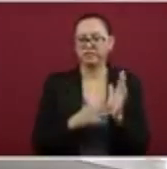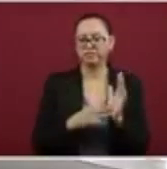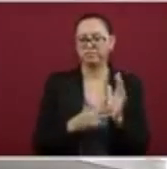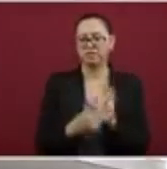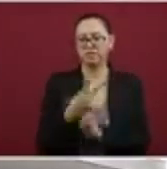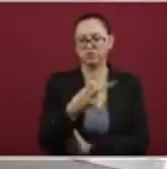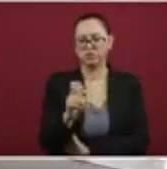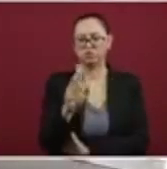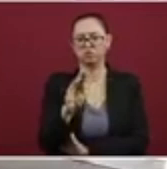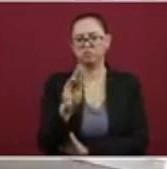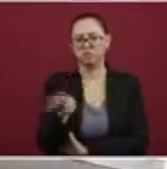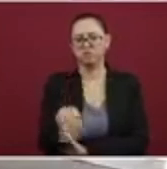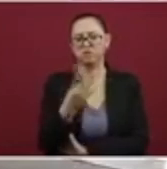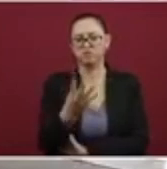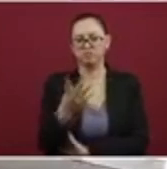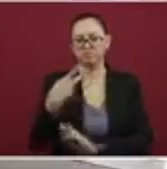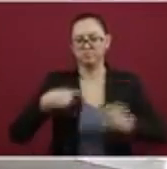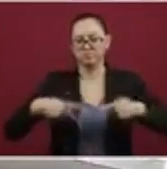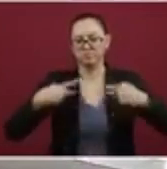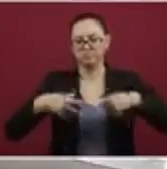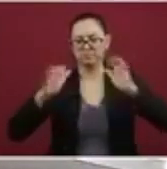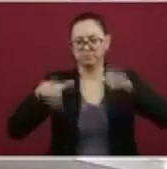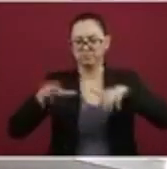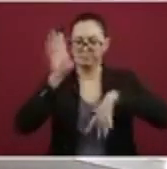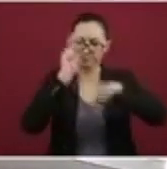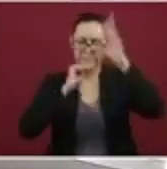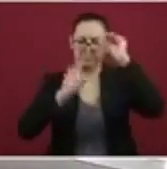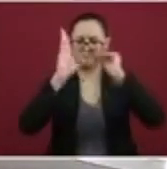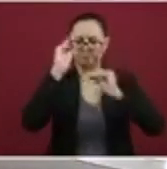3.294 aprendices. Adelante.